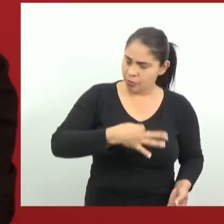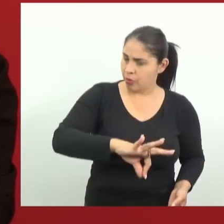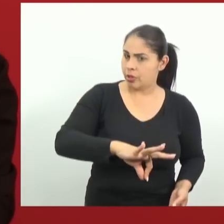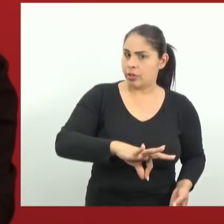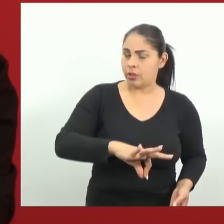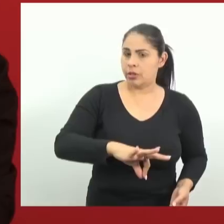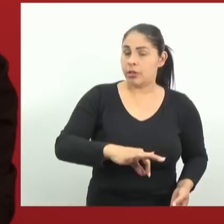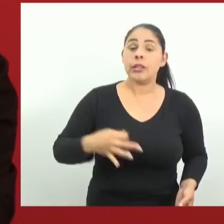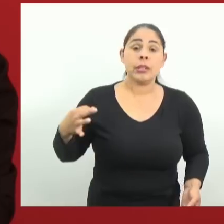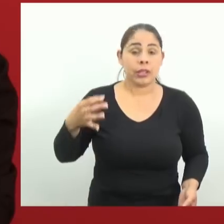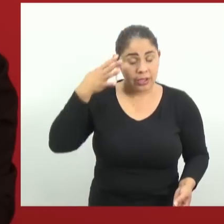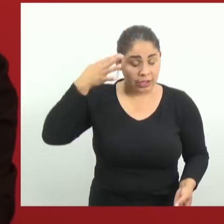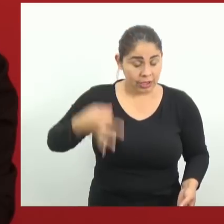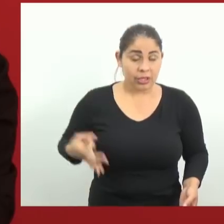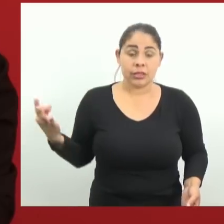envía su palabra,